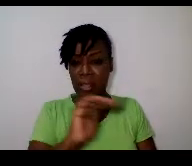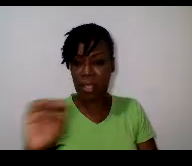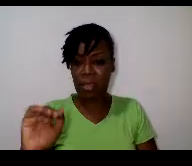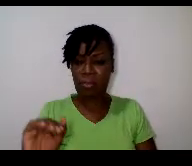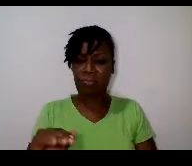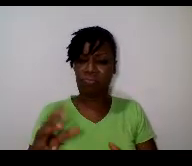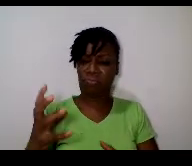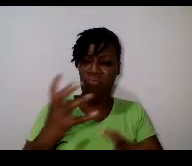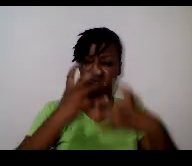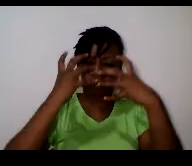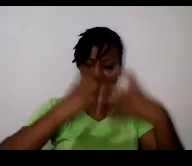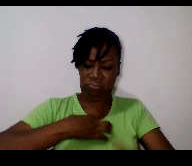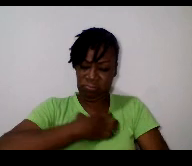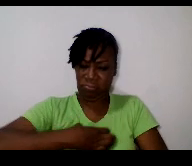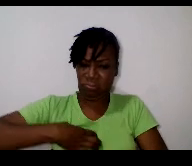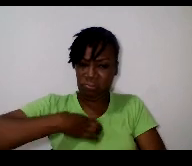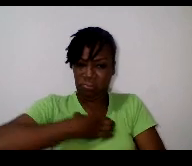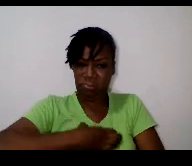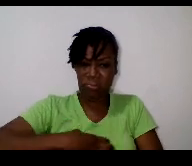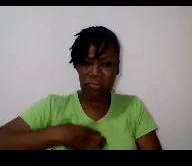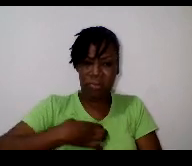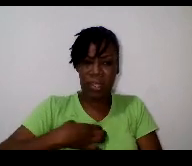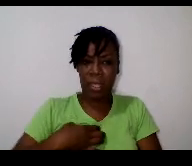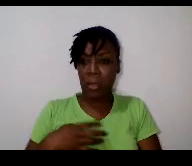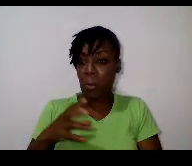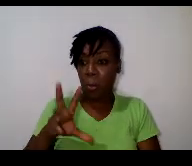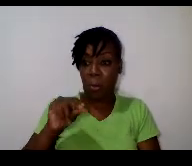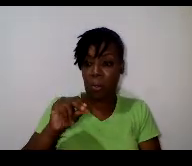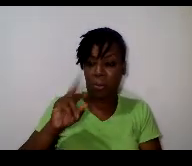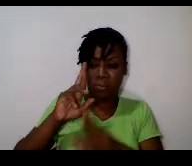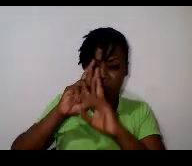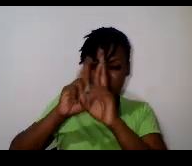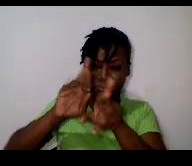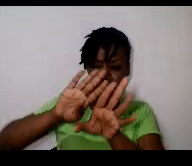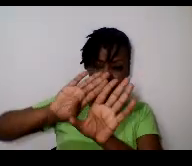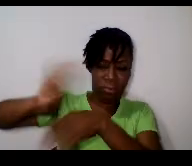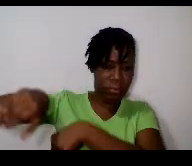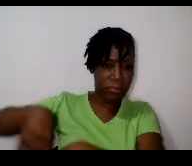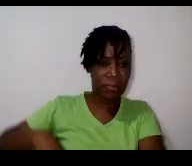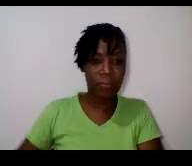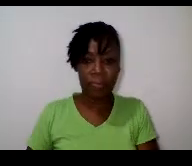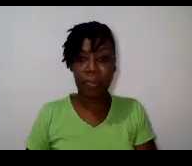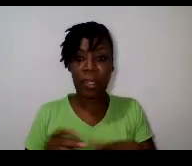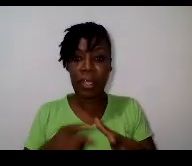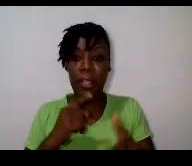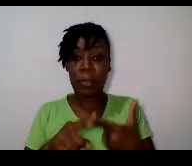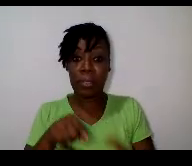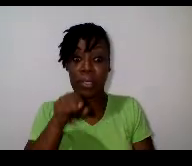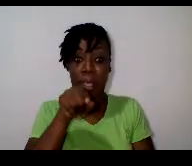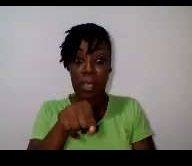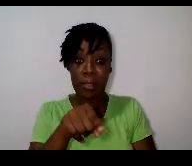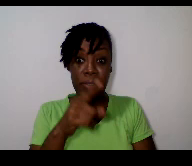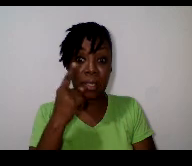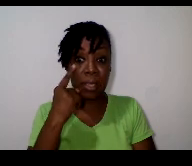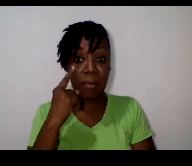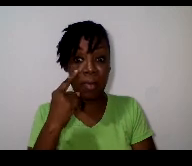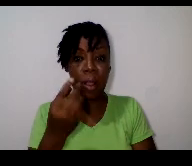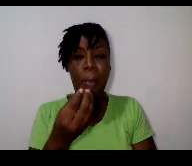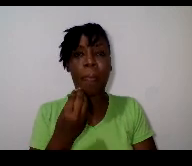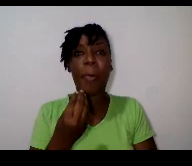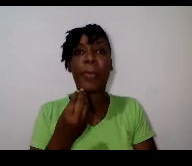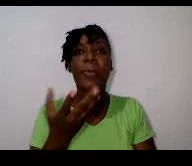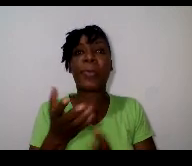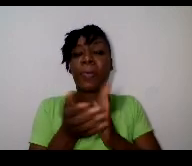al día siguiente, que uno dice, bueno, ¿qué le pasó a mi niño? ¿Cómo está sintiéndose? ¿Cómo está? Bueno, y eso tiene que ver muchísimo con esa